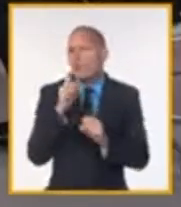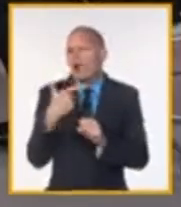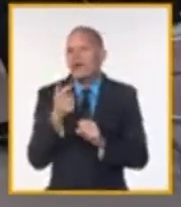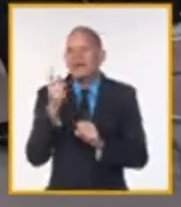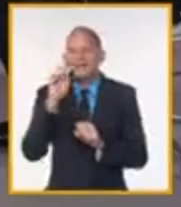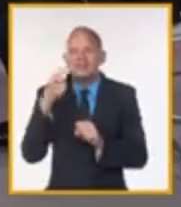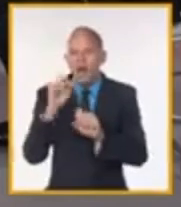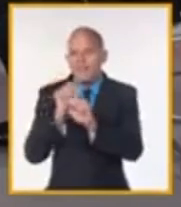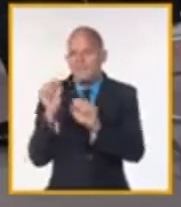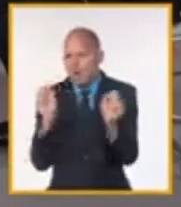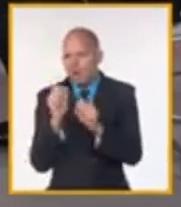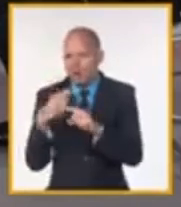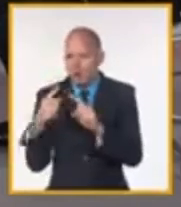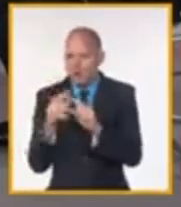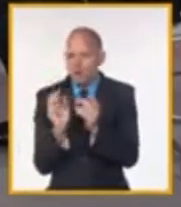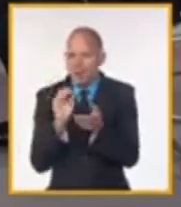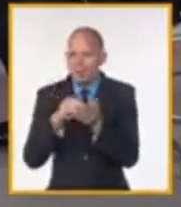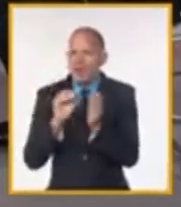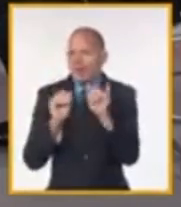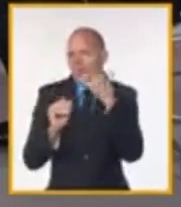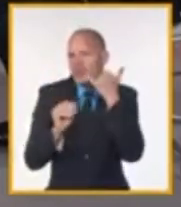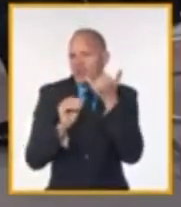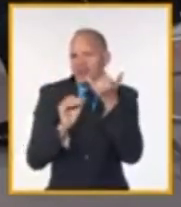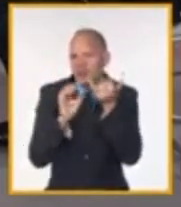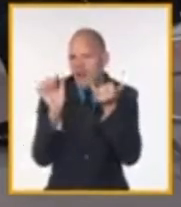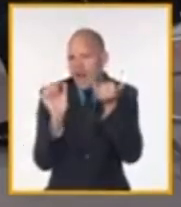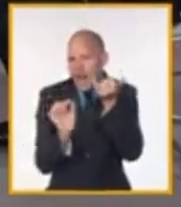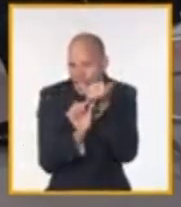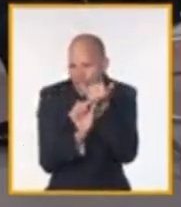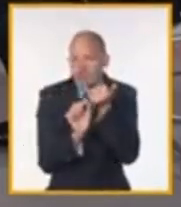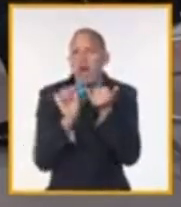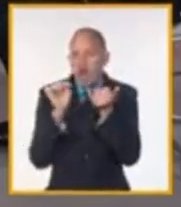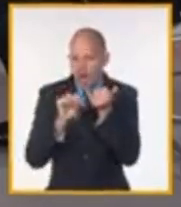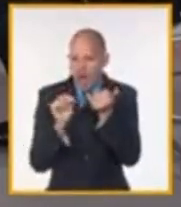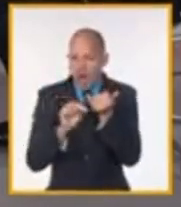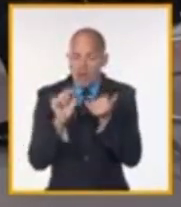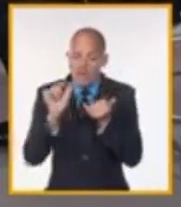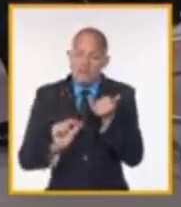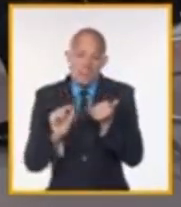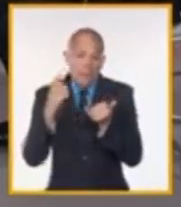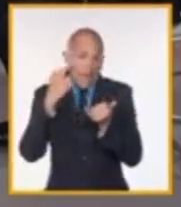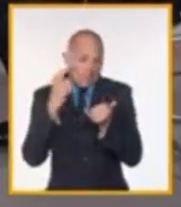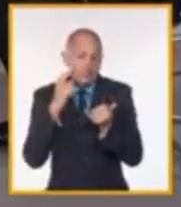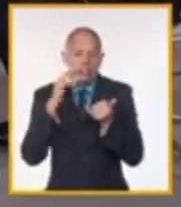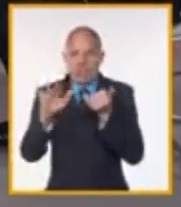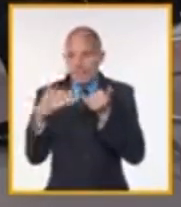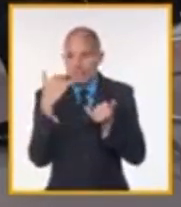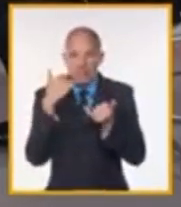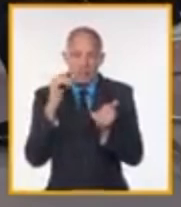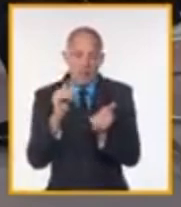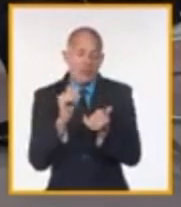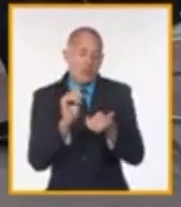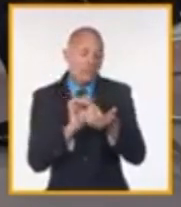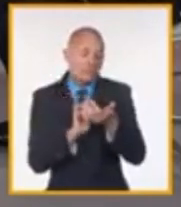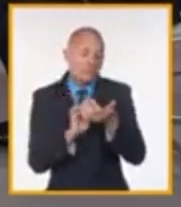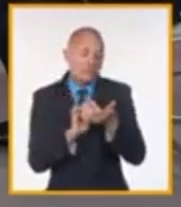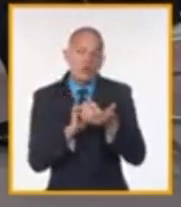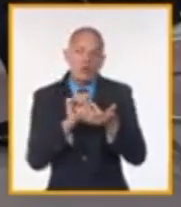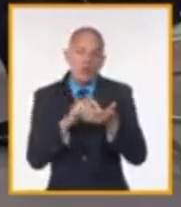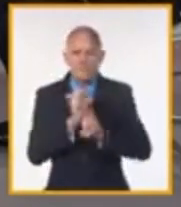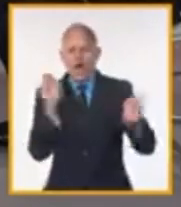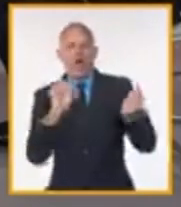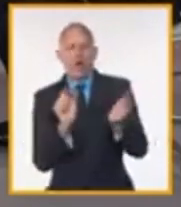espiar y en base ahora por ejemplo Luis que estamos hablando de América Latina el programa pegas su esteel